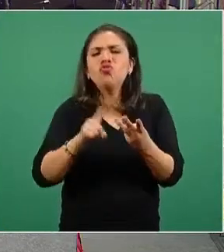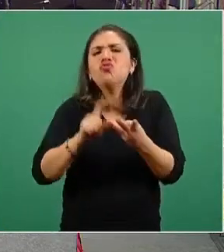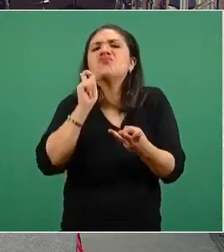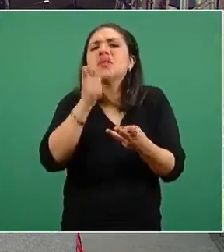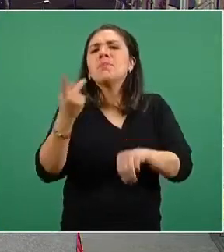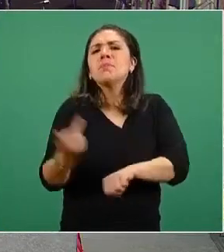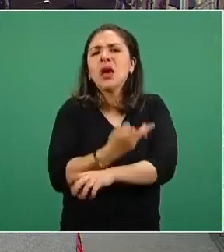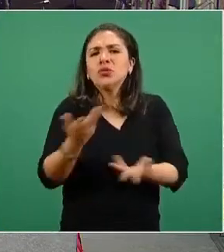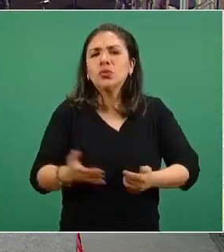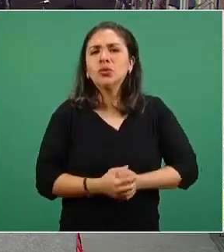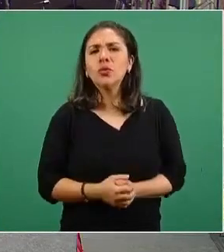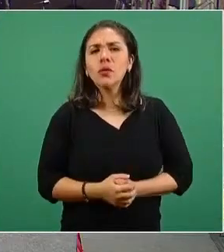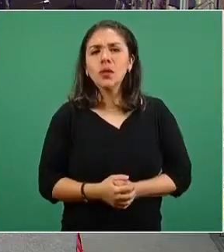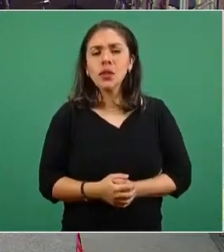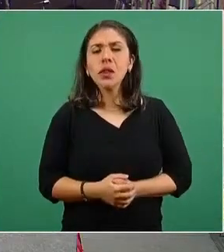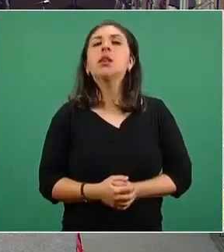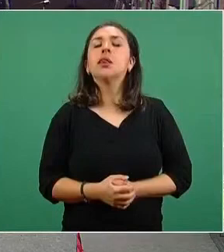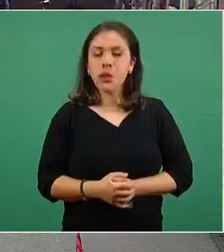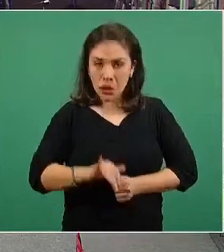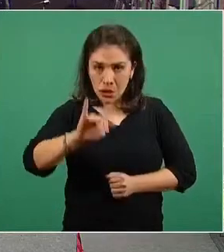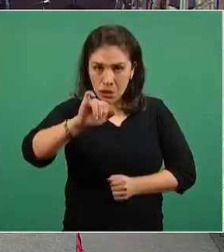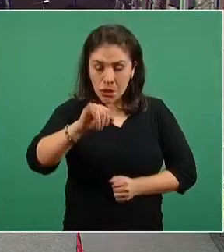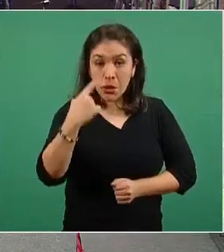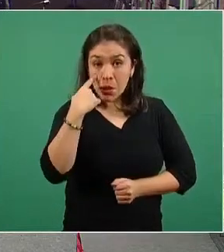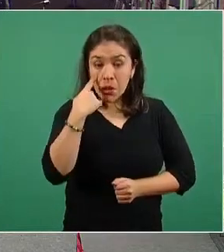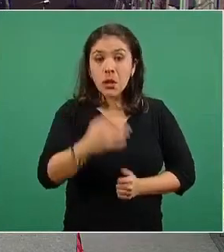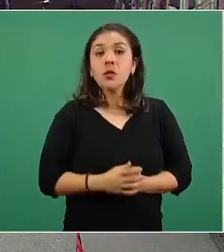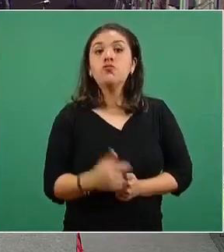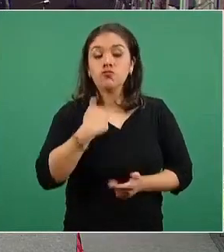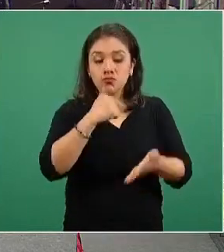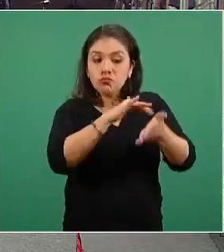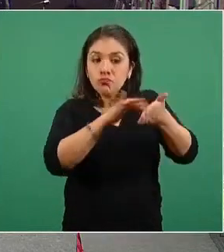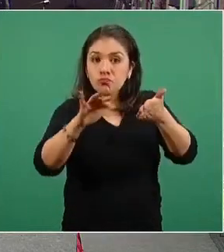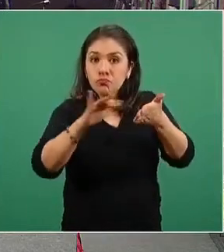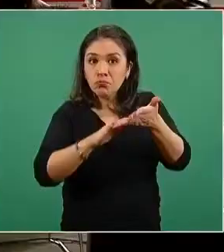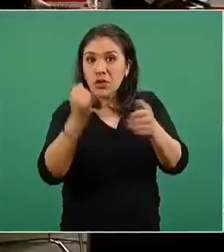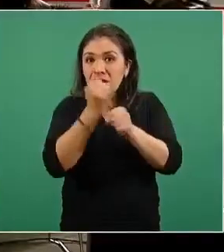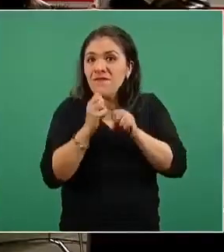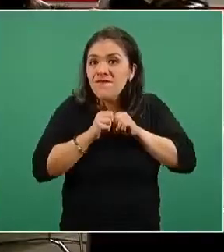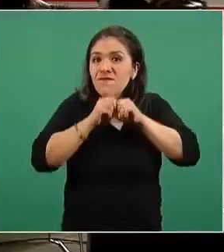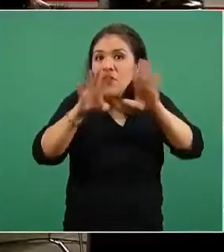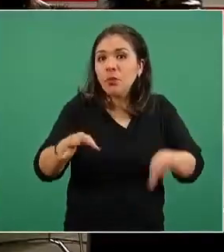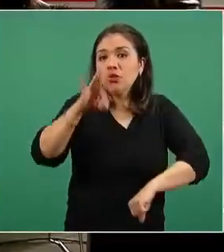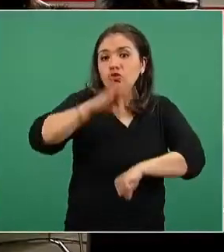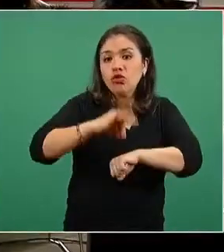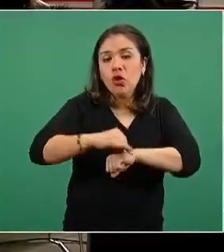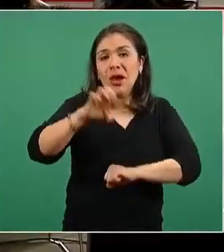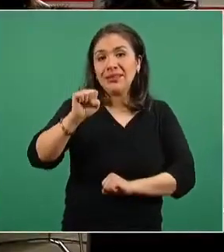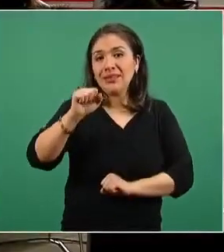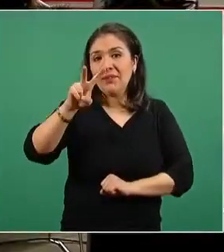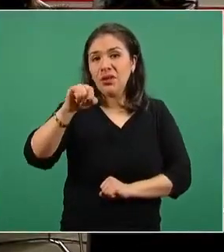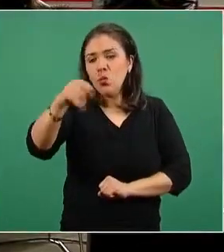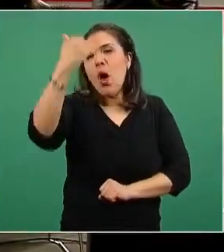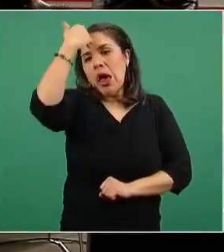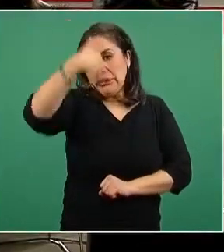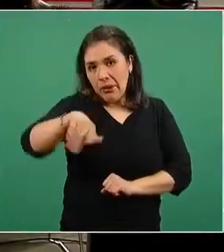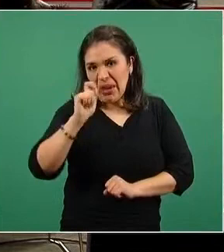puede detallar. Sí, aquí tenemos, le voy a leer los datos clínicos de los SAVIs para que se den una